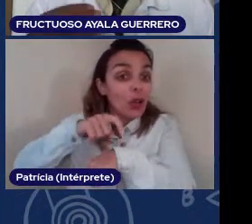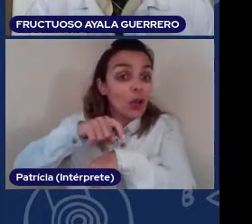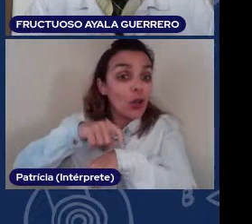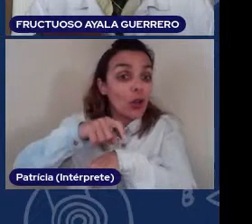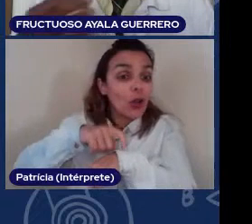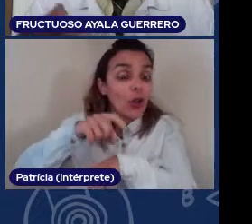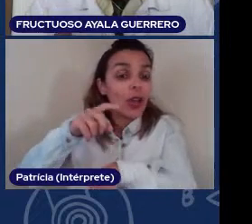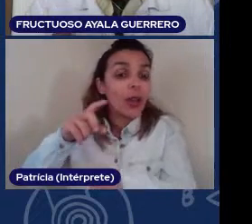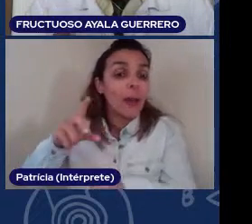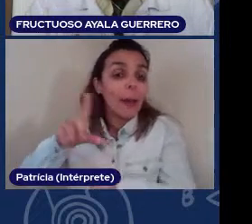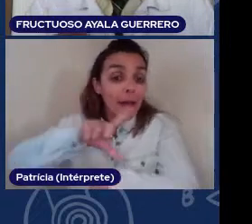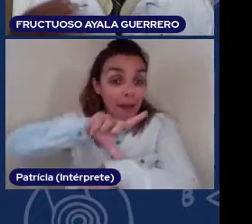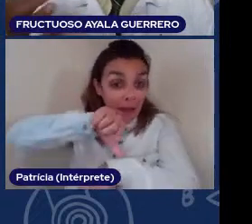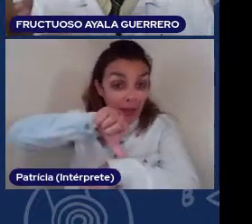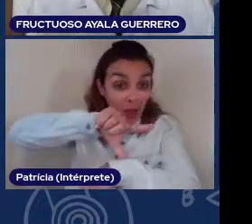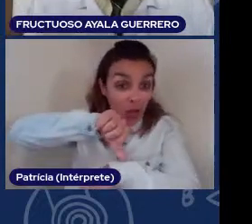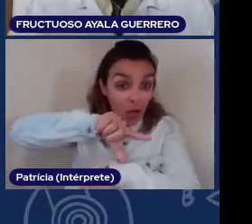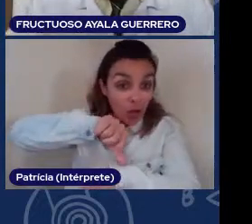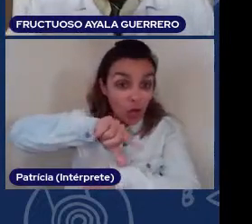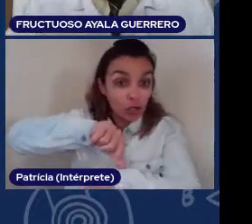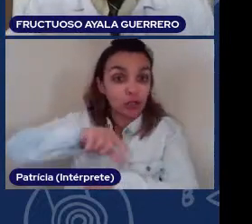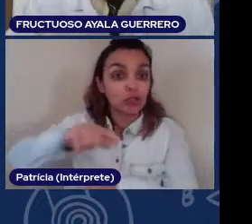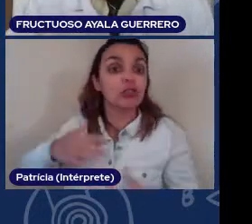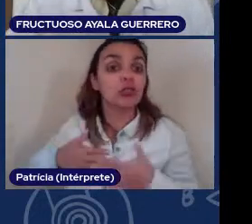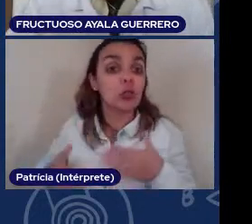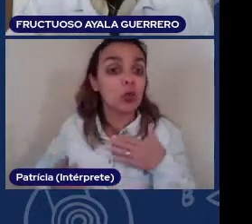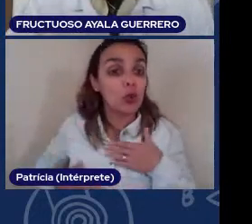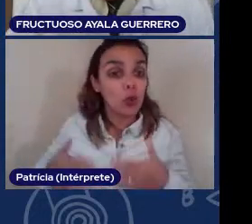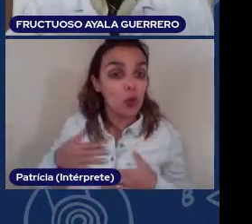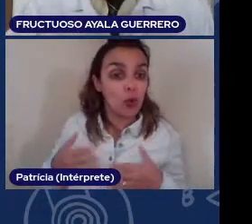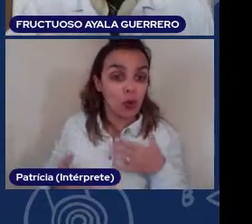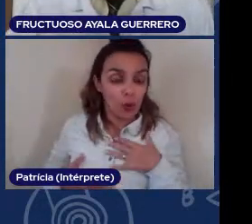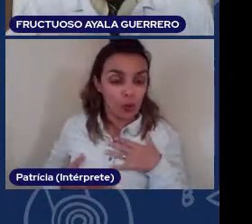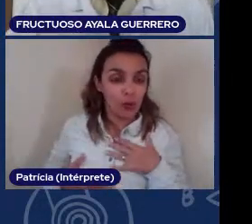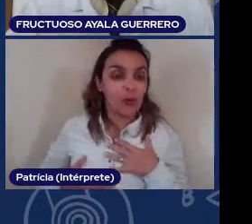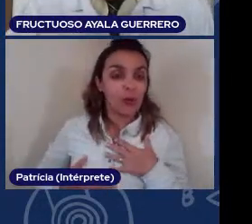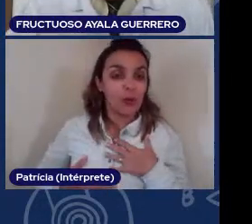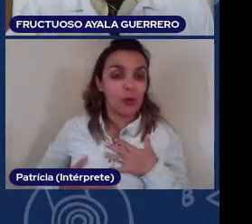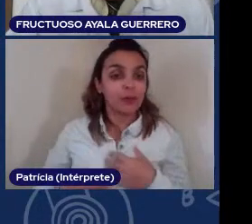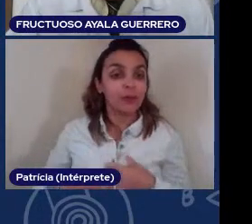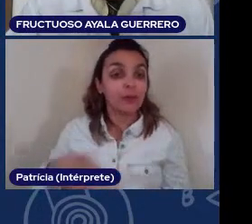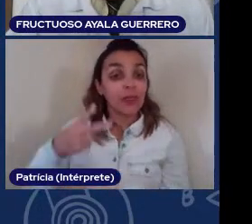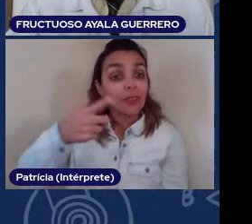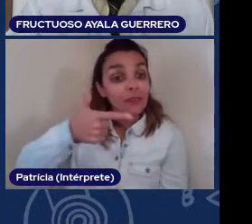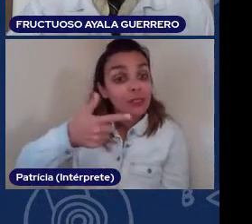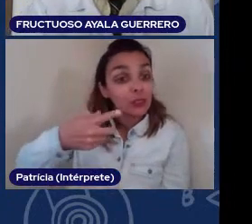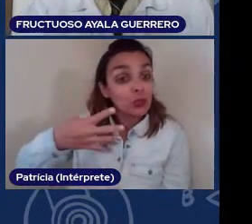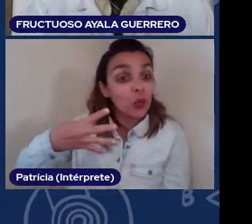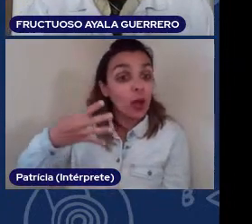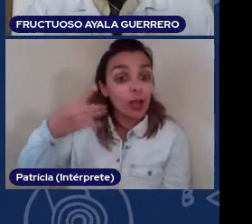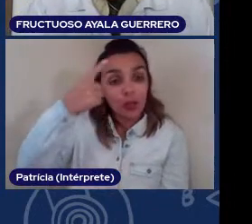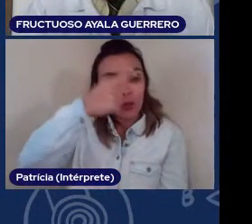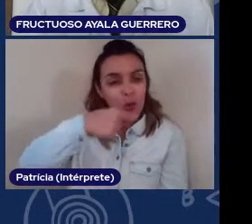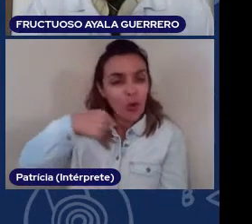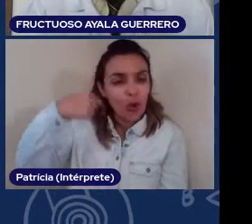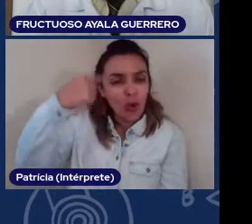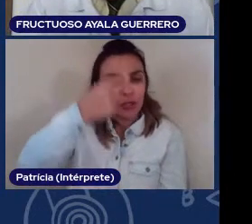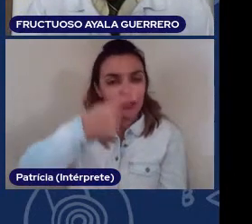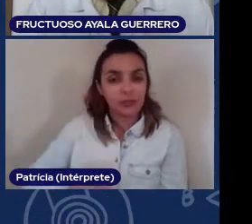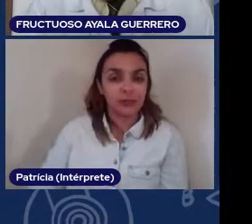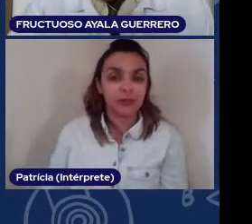nuestros cambios físicos y mentales alrededor de las 24 horas del día.